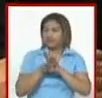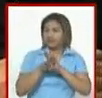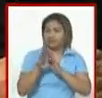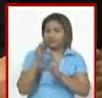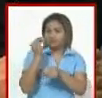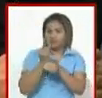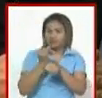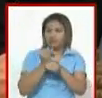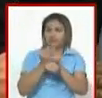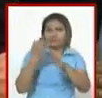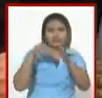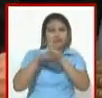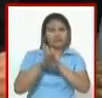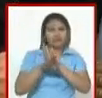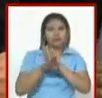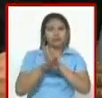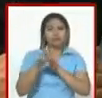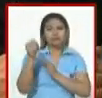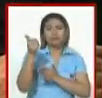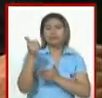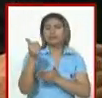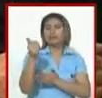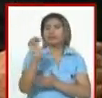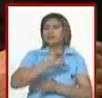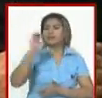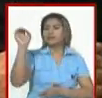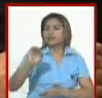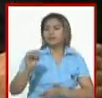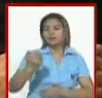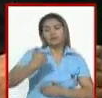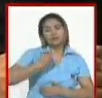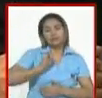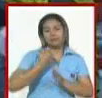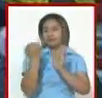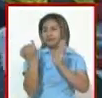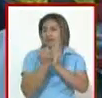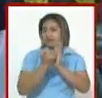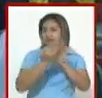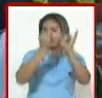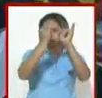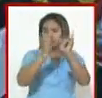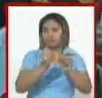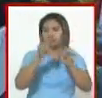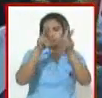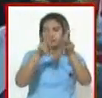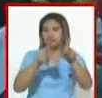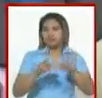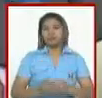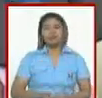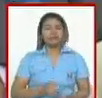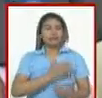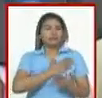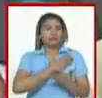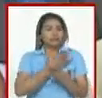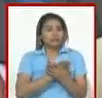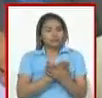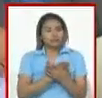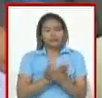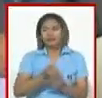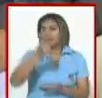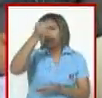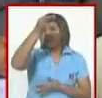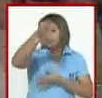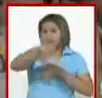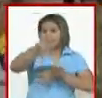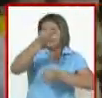con la violencia ahora se quieren meter con los diezmos cuando llega un tema tan personalísimo de la fe un ser humano que en gratitud por lo que dios ha hecho por